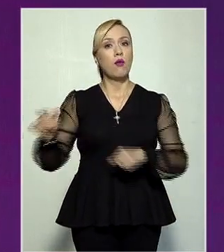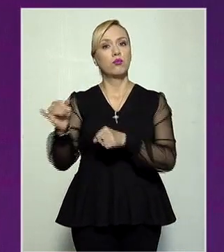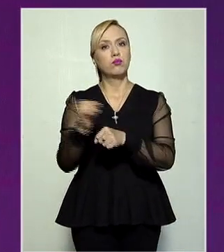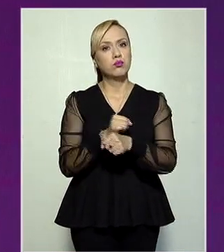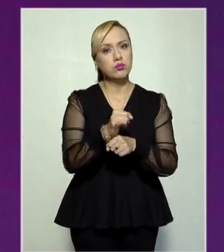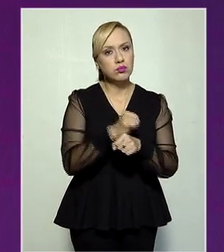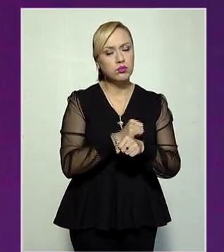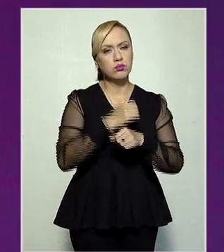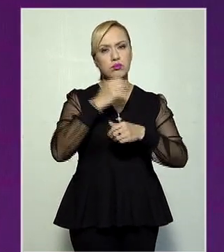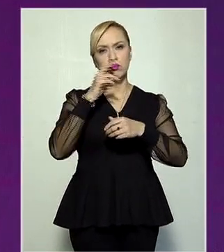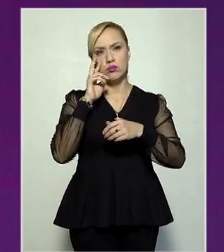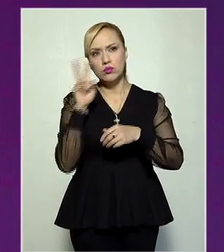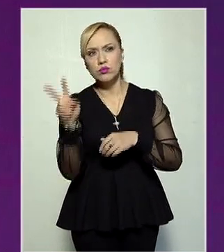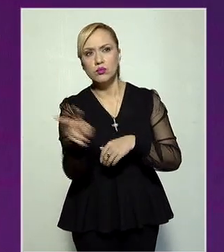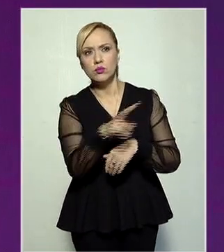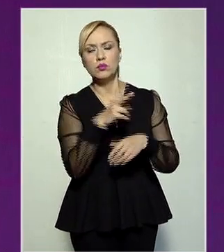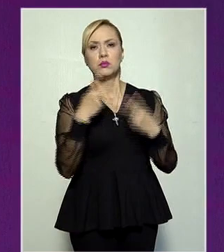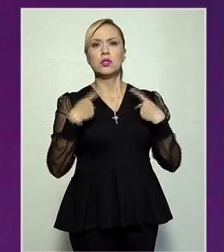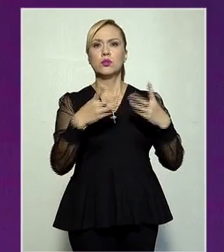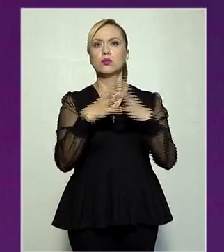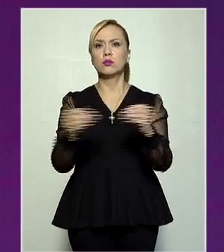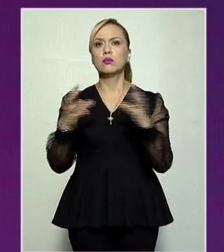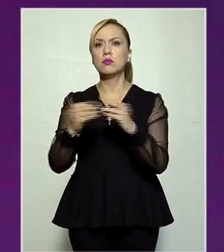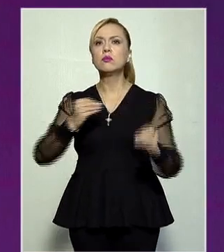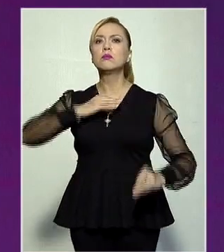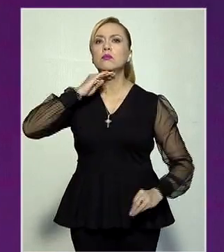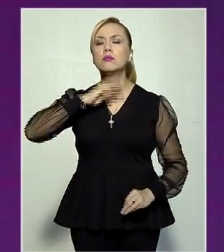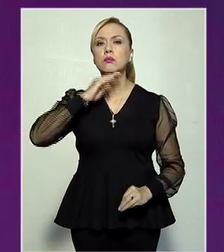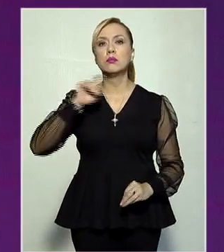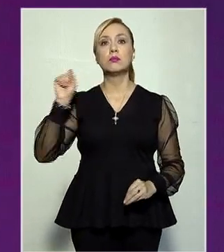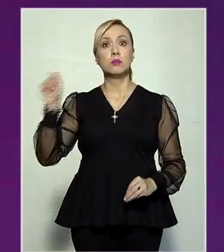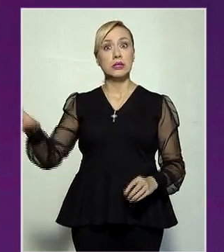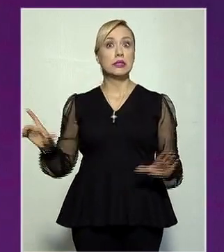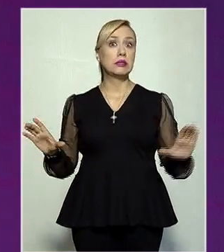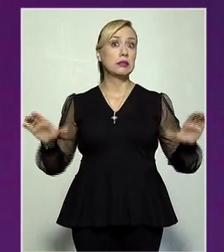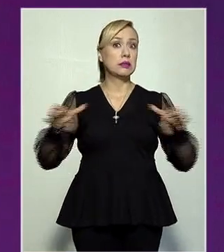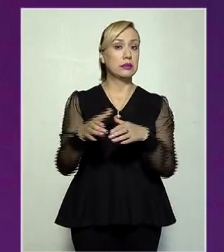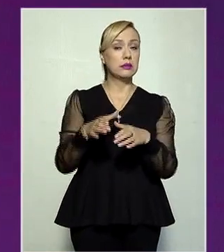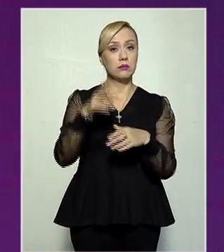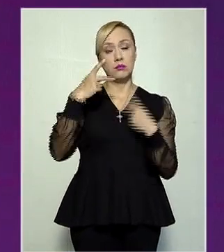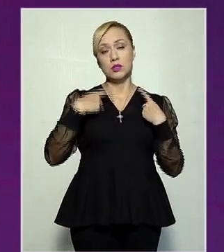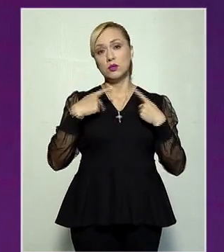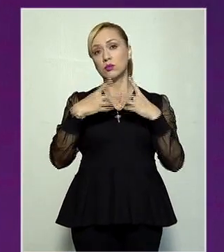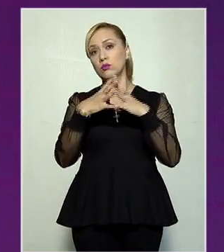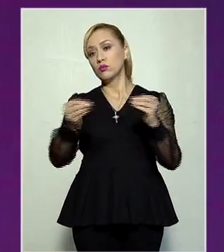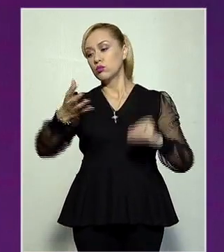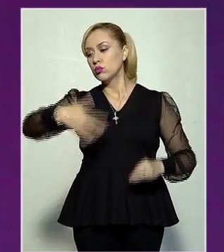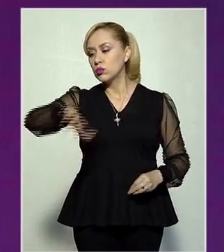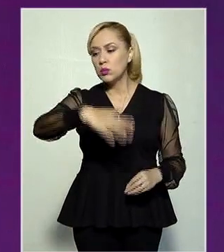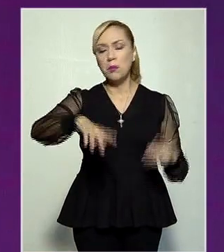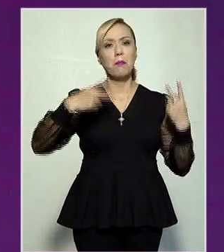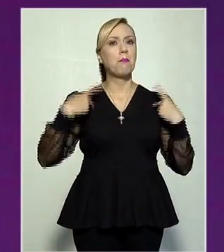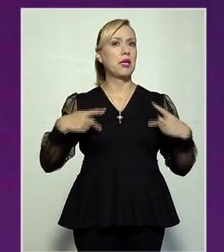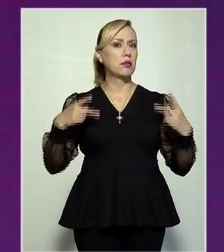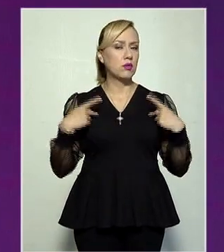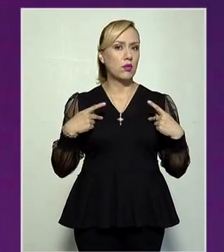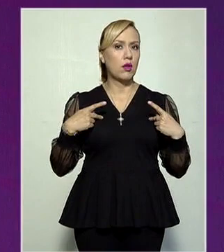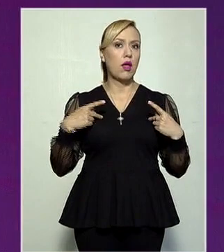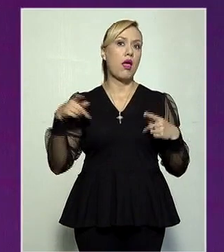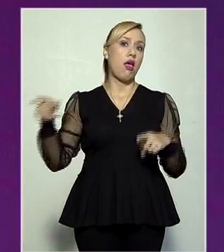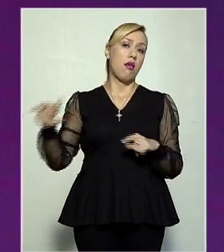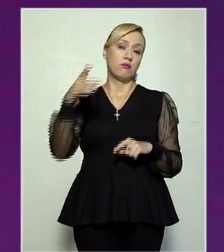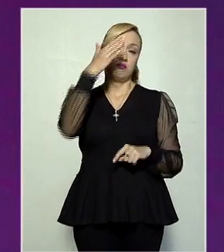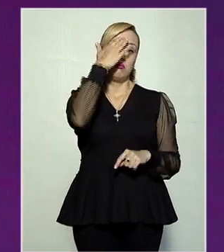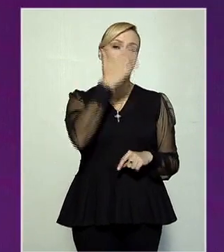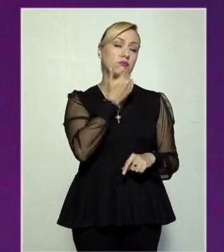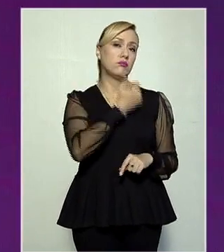del Observatorio sobre Desaparición e Impunidad e integrante del Consejo Nacional Ciudadano del Sistema Nacional de Búsqueda de Personas, en calidad de especialista